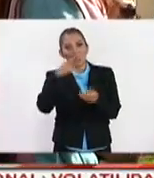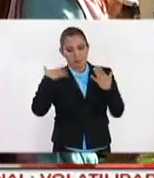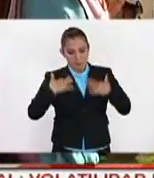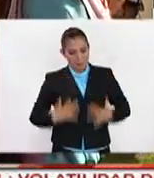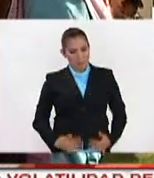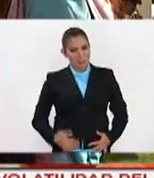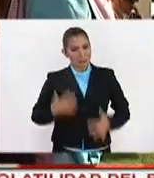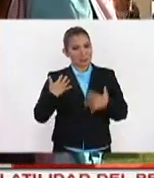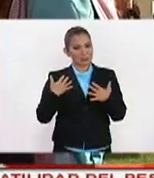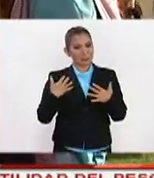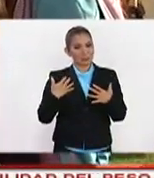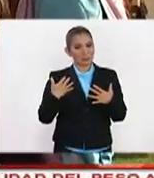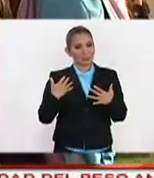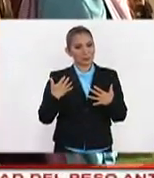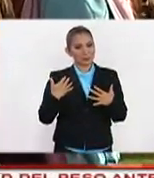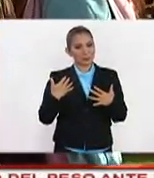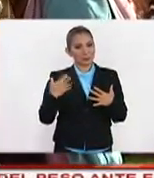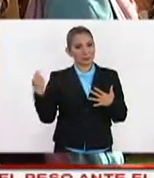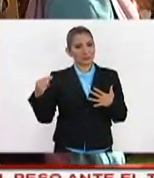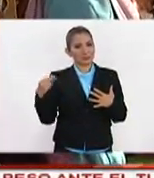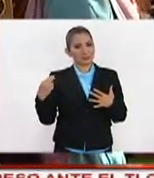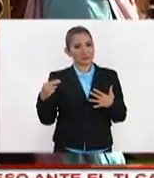de